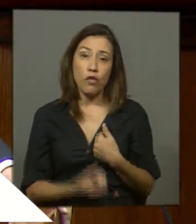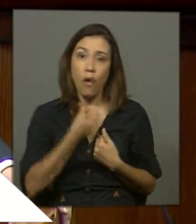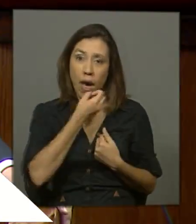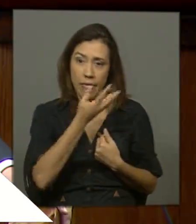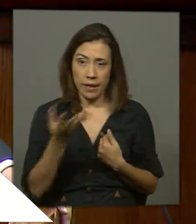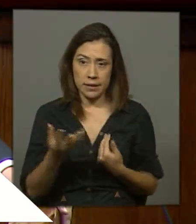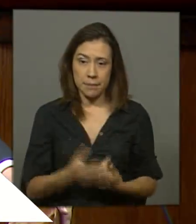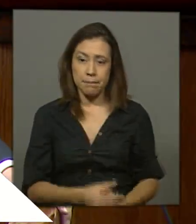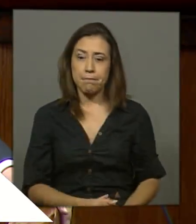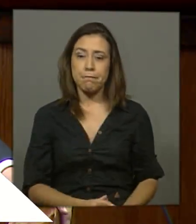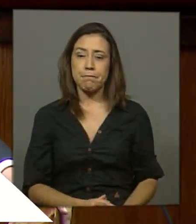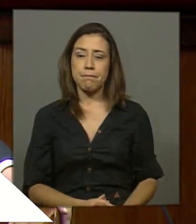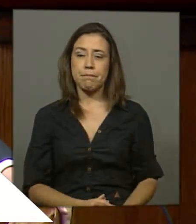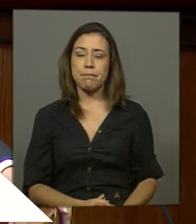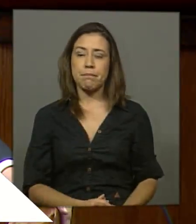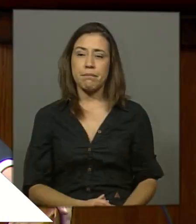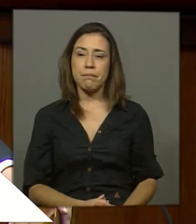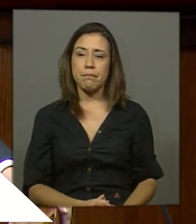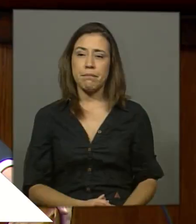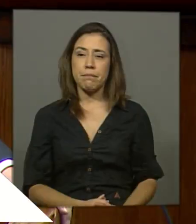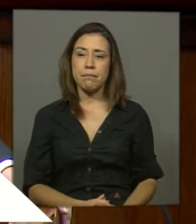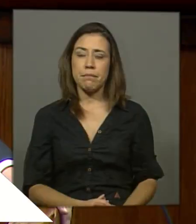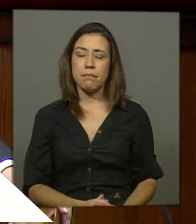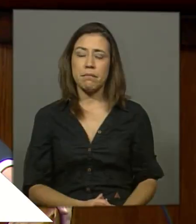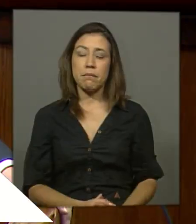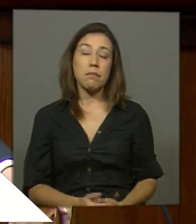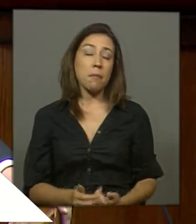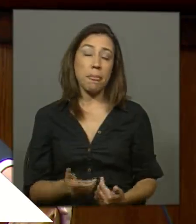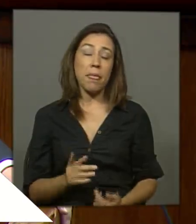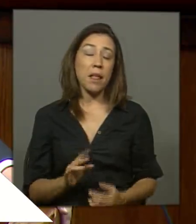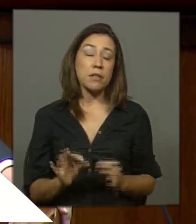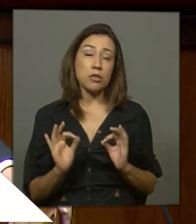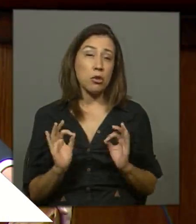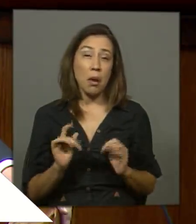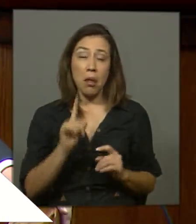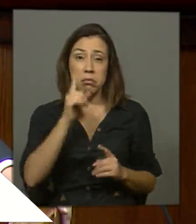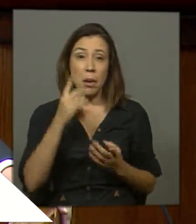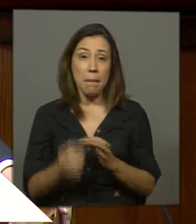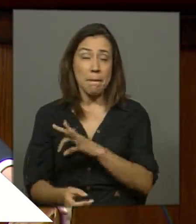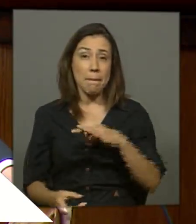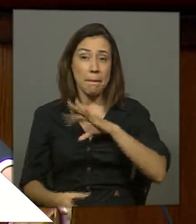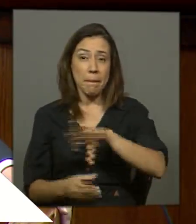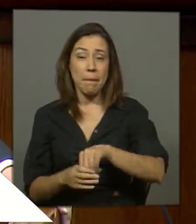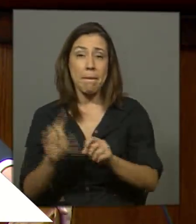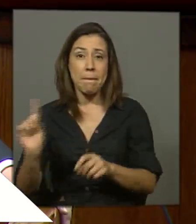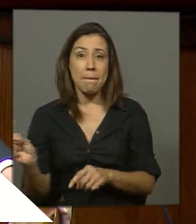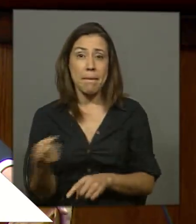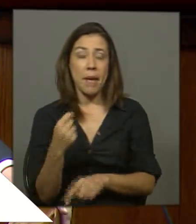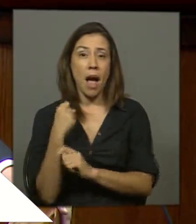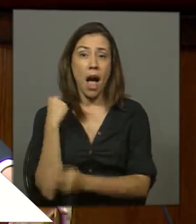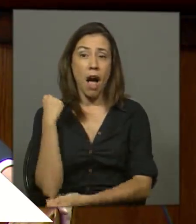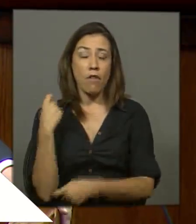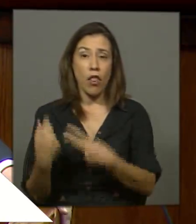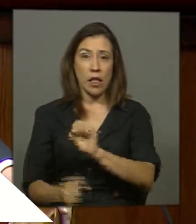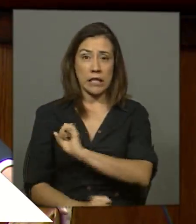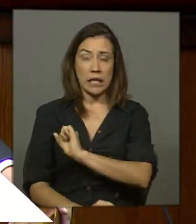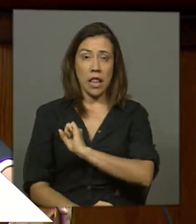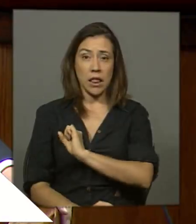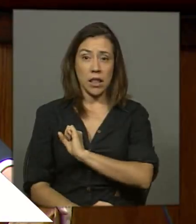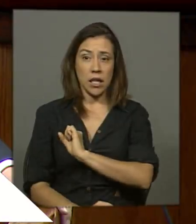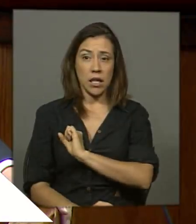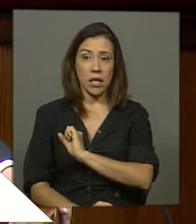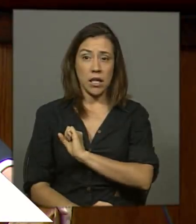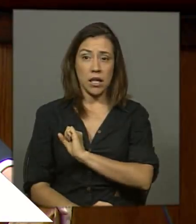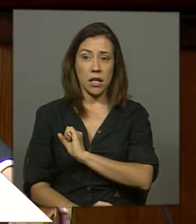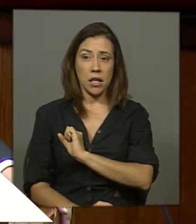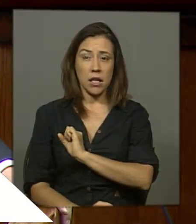siguiente que es habitual de que el Ministerio de interior envíe abogados desde Santiago